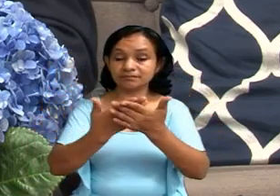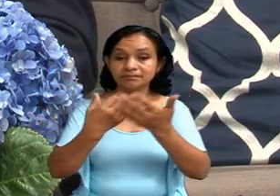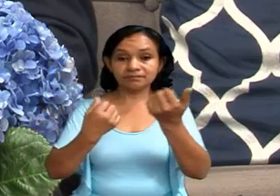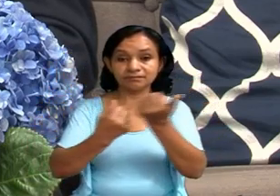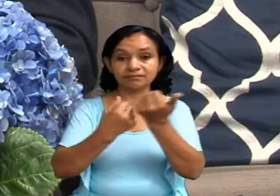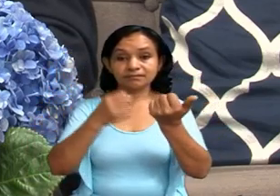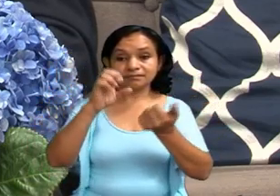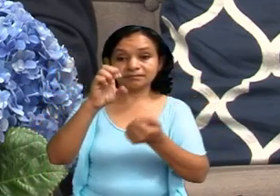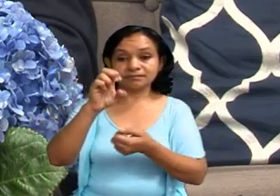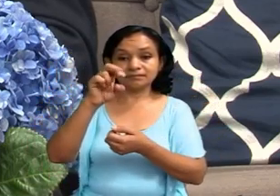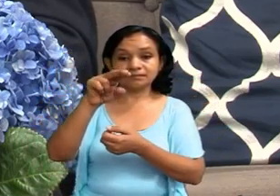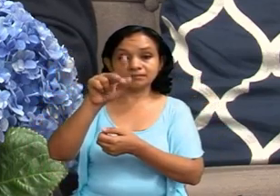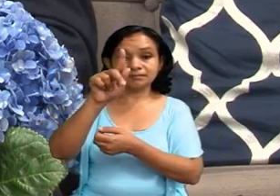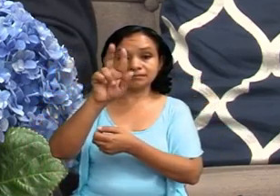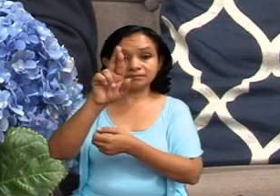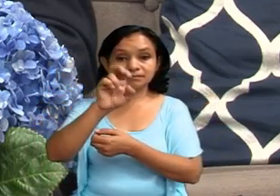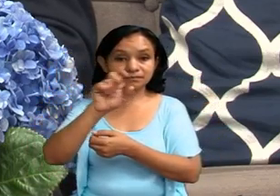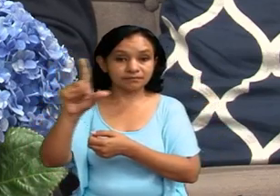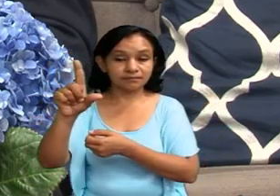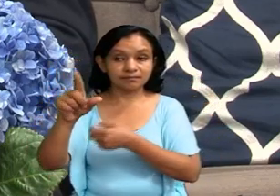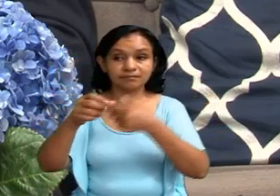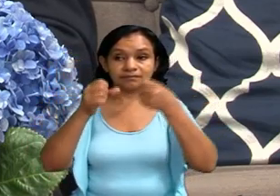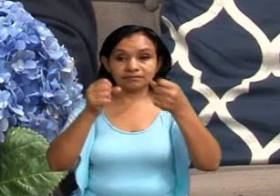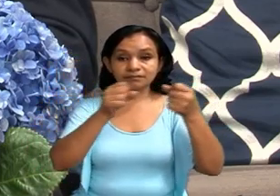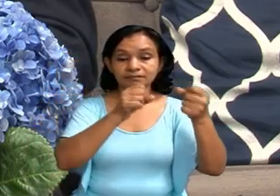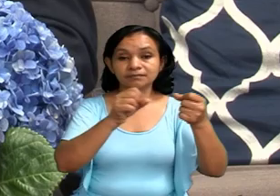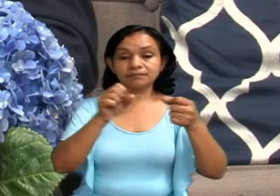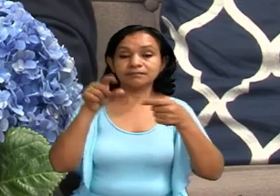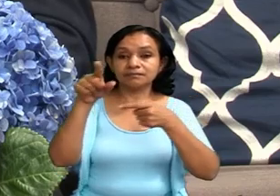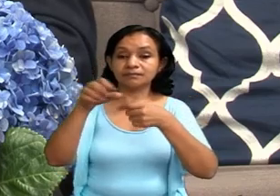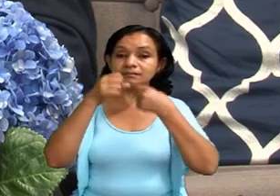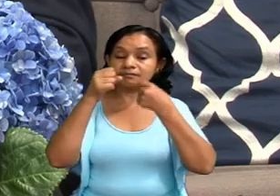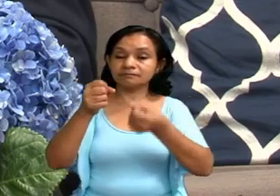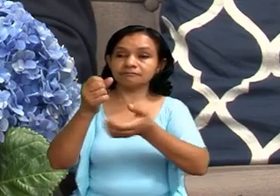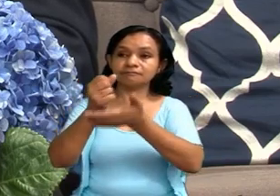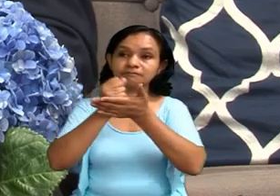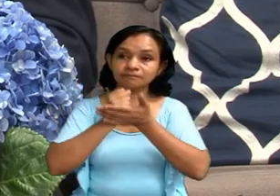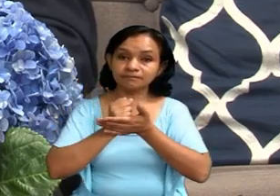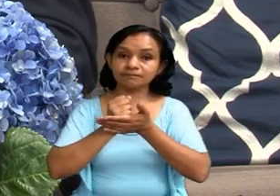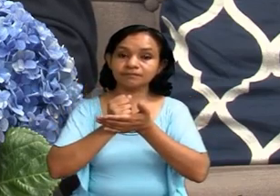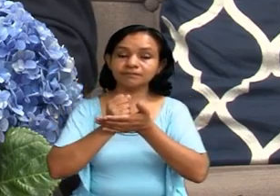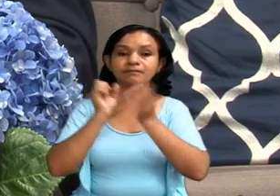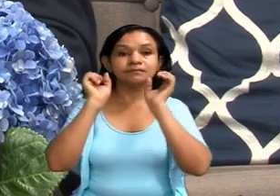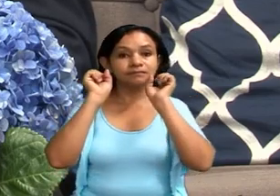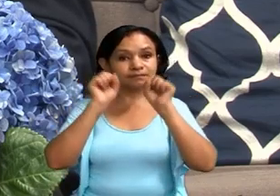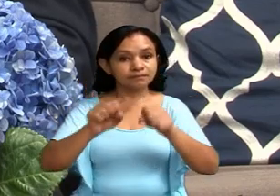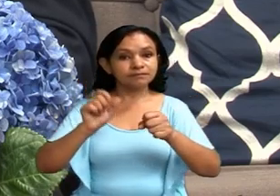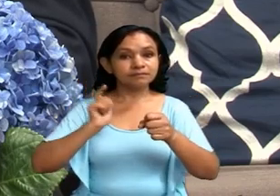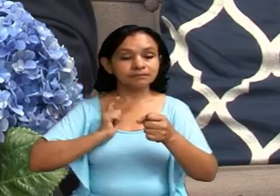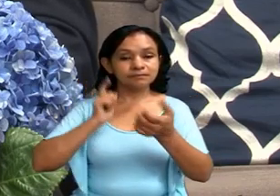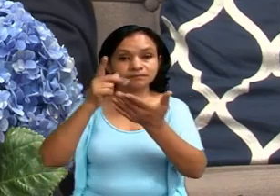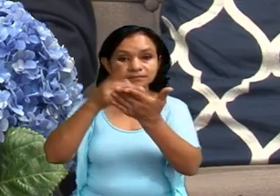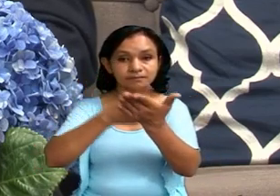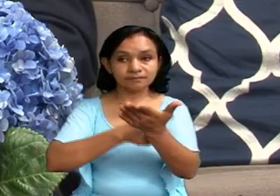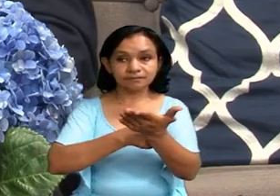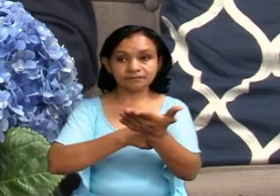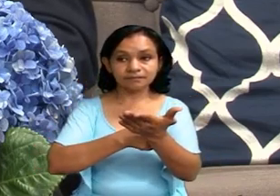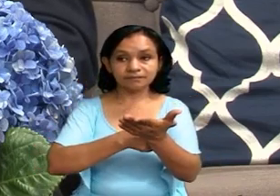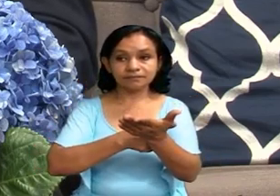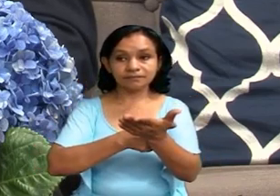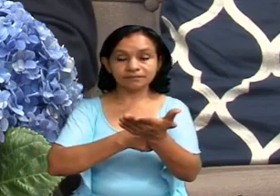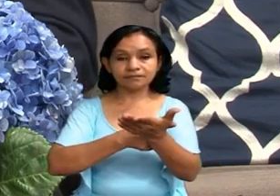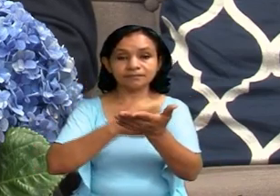Enatrel, ¿verdad?, de todos los compañeros, del compañero Salvador Mancer, que logramos conseguir un proyecto con